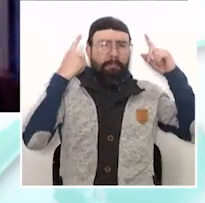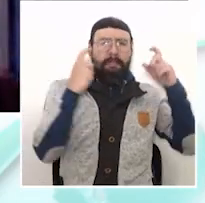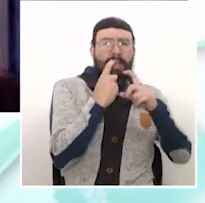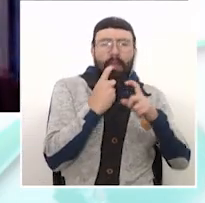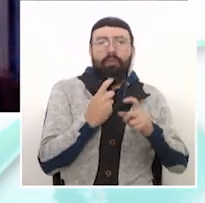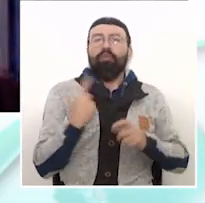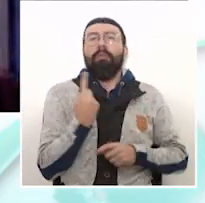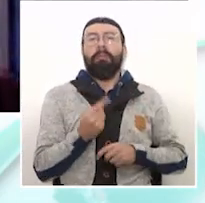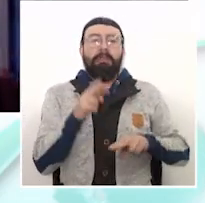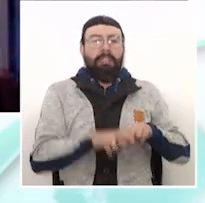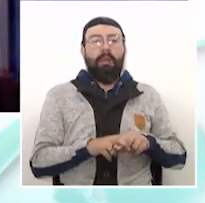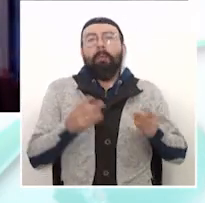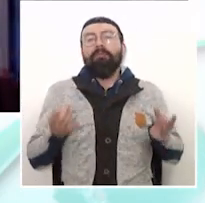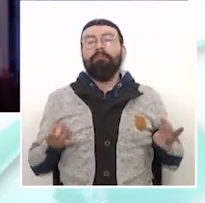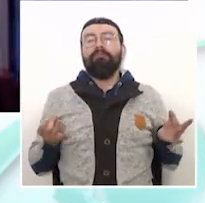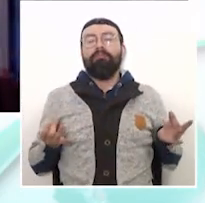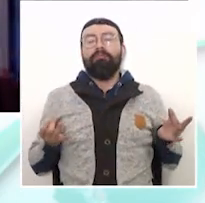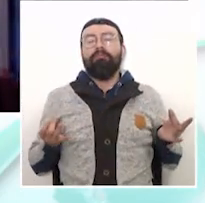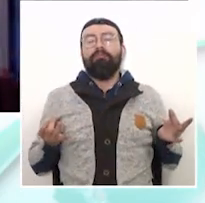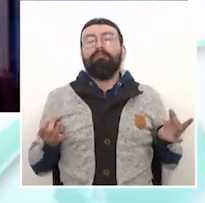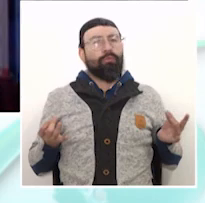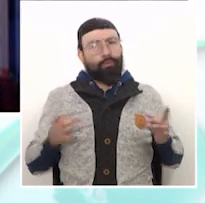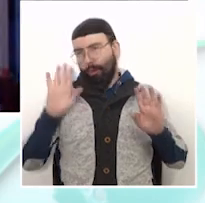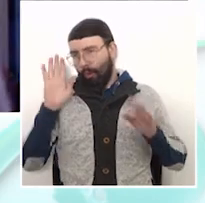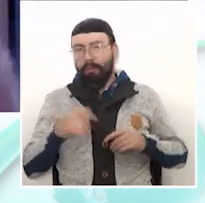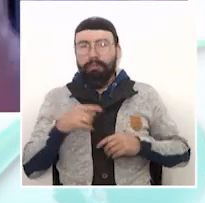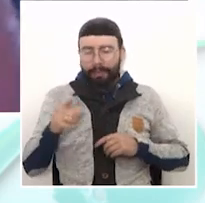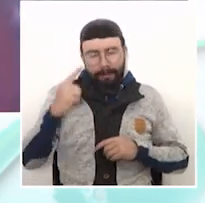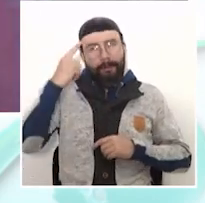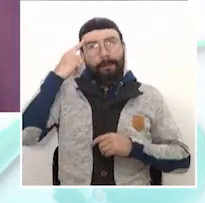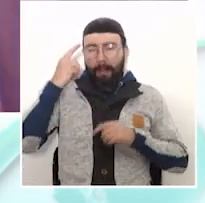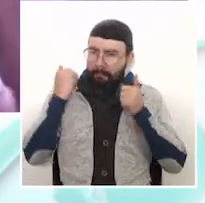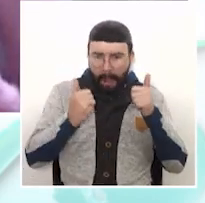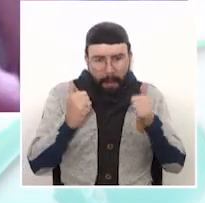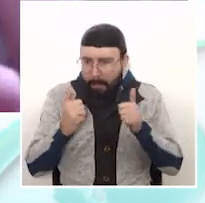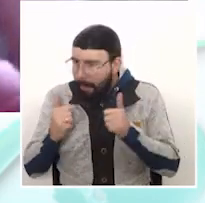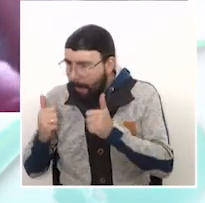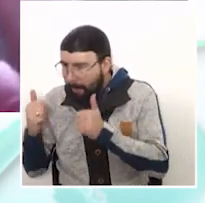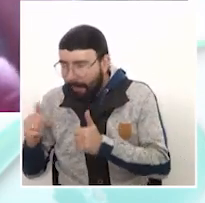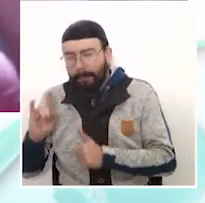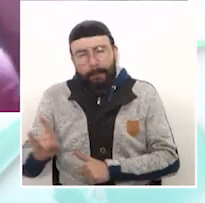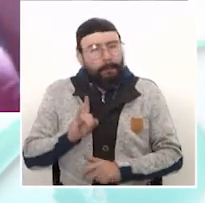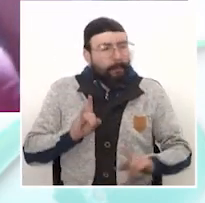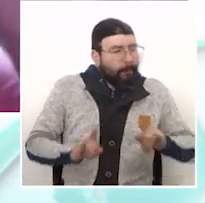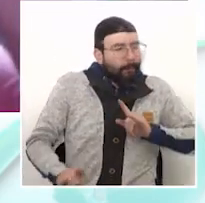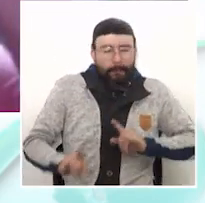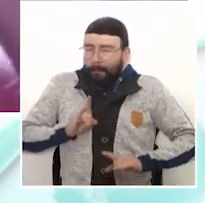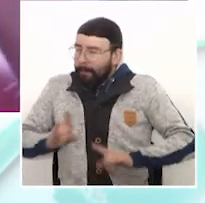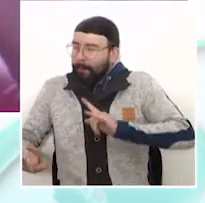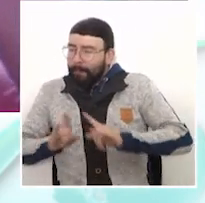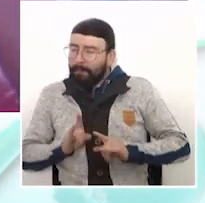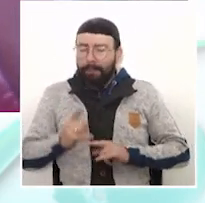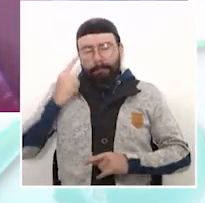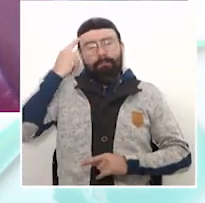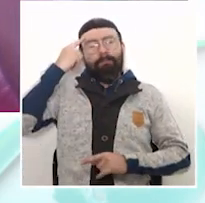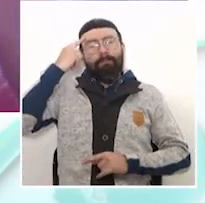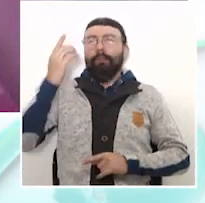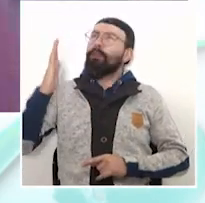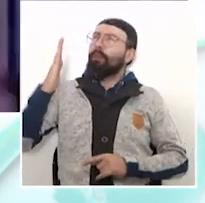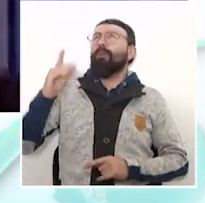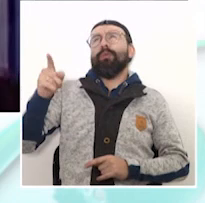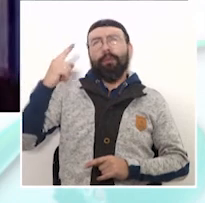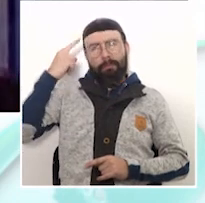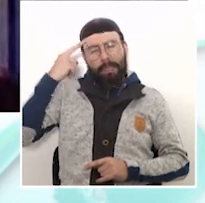Por supuesto, creo que más enriquece el espíritu es vibrar en amor. A veces yo le digo a Dios, Dios mío, piensas con mi